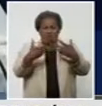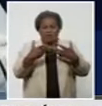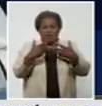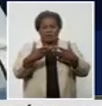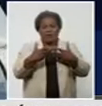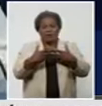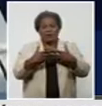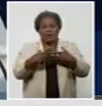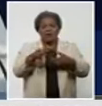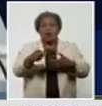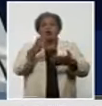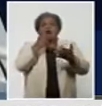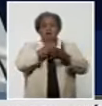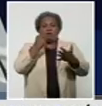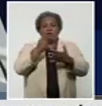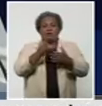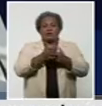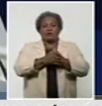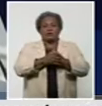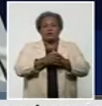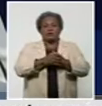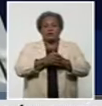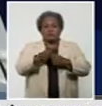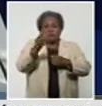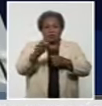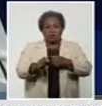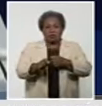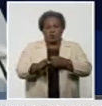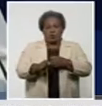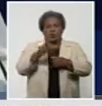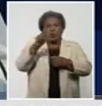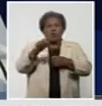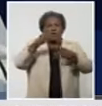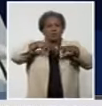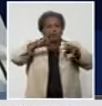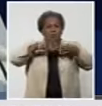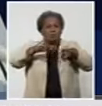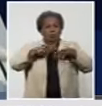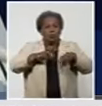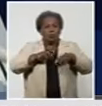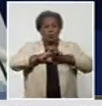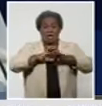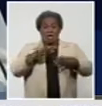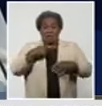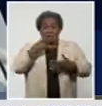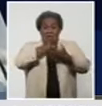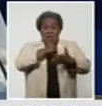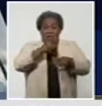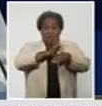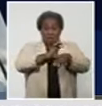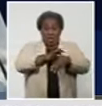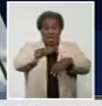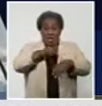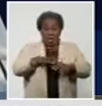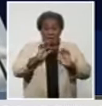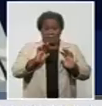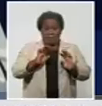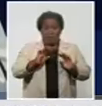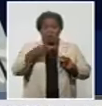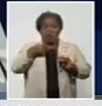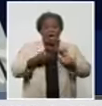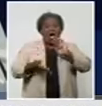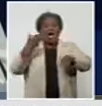la confirmación de los casos, en el estudio. Después que a mí me confirman con la enfermedad, para darme el alta tienen